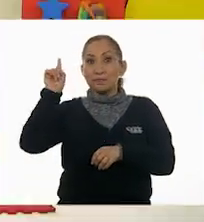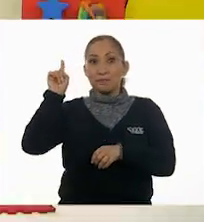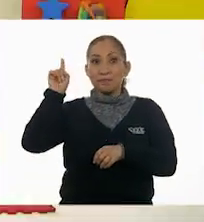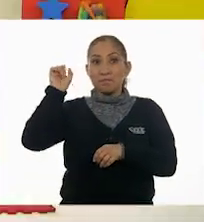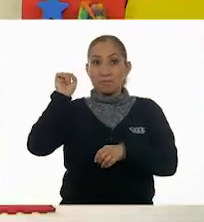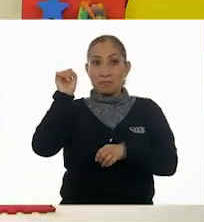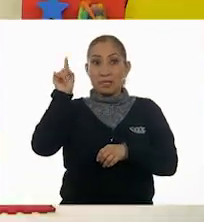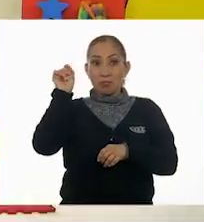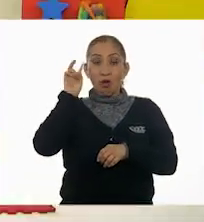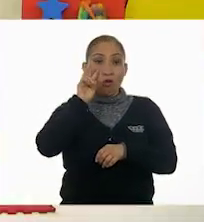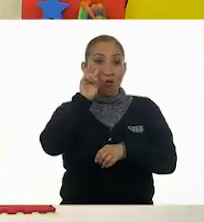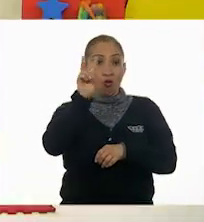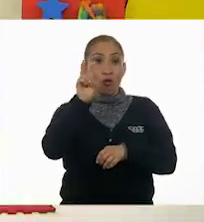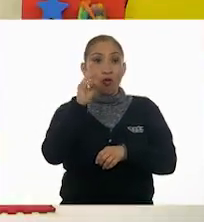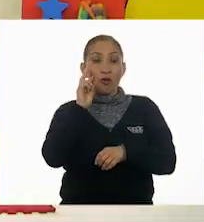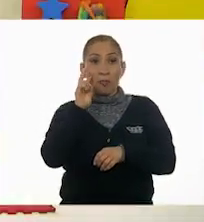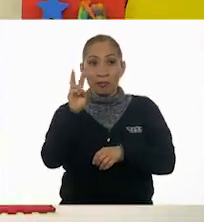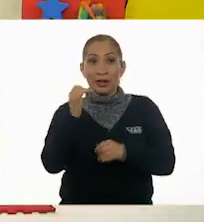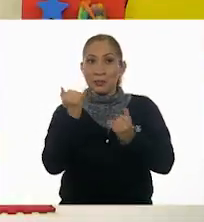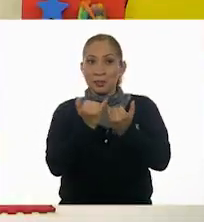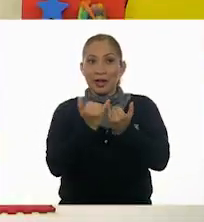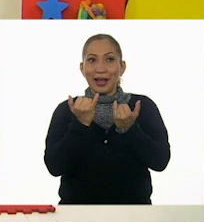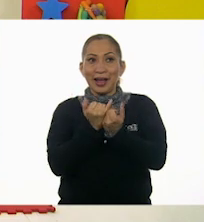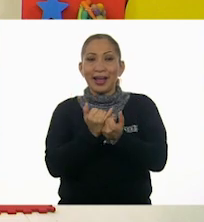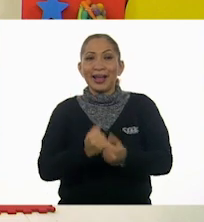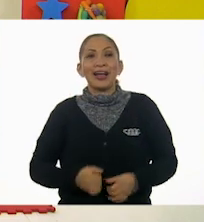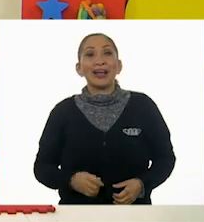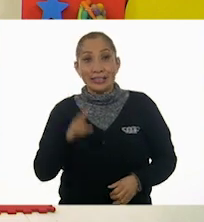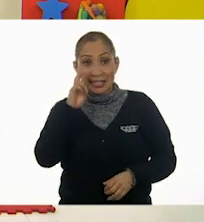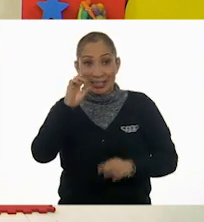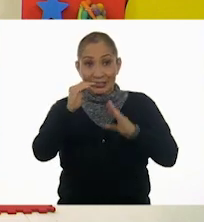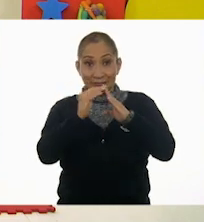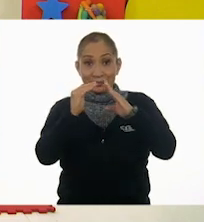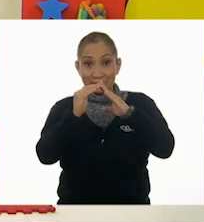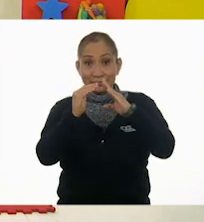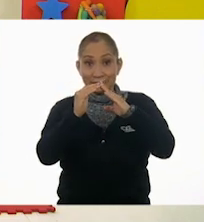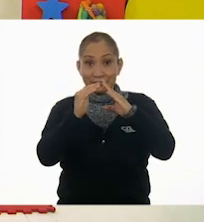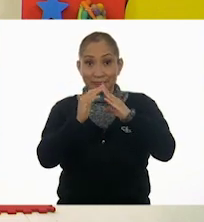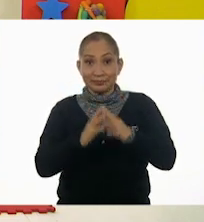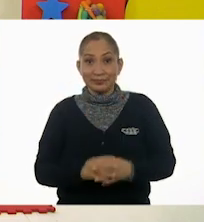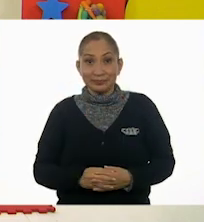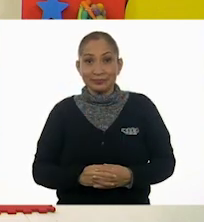más. ¡Oh! ¿Ya vieron allá en casa?